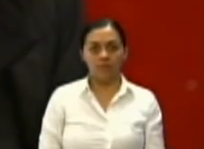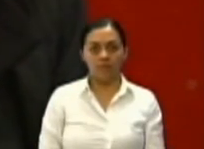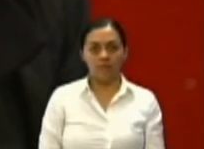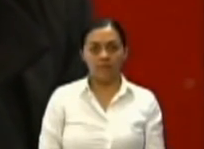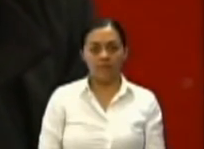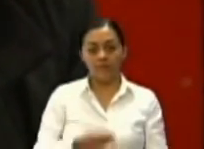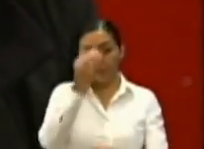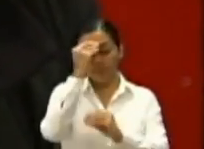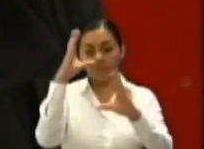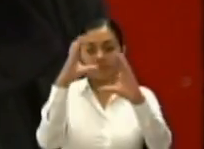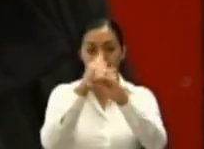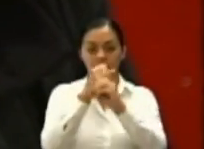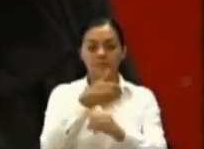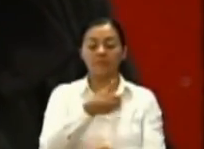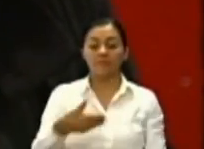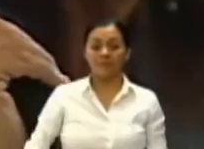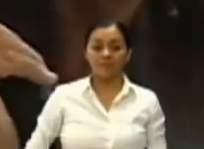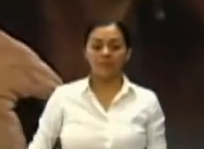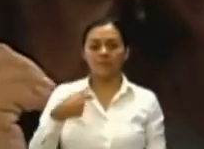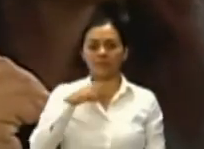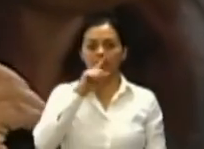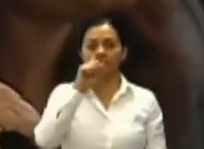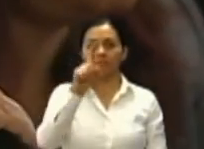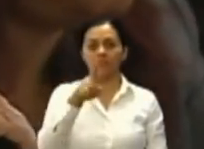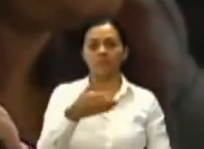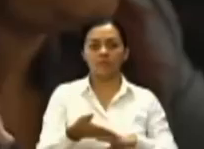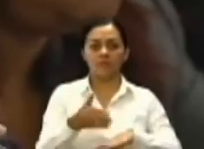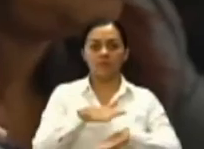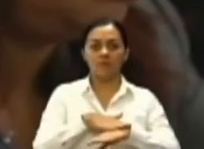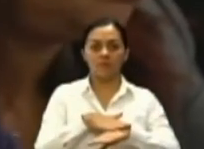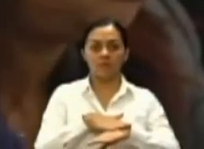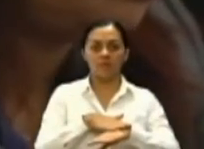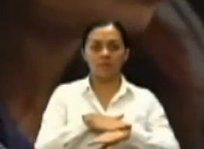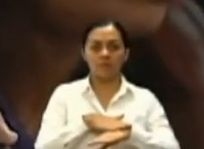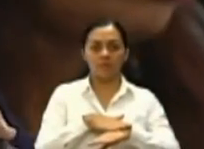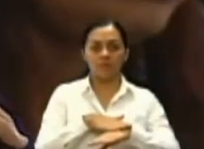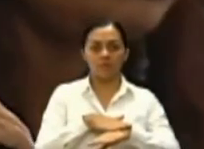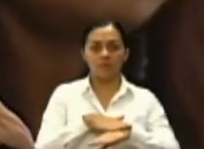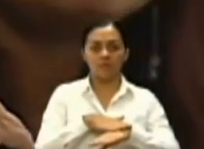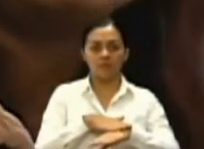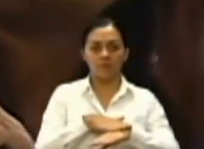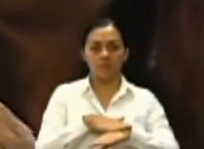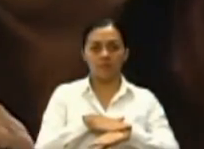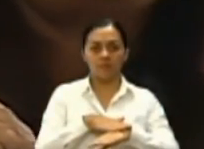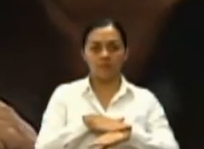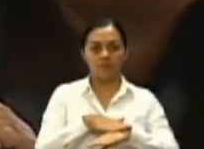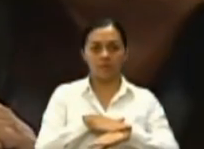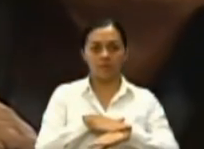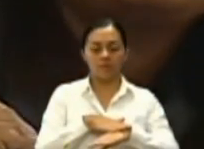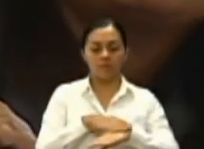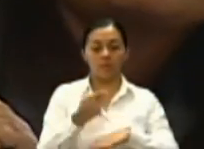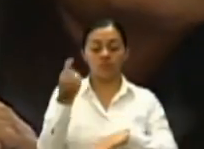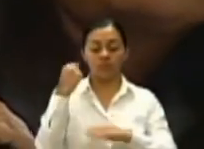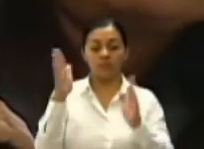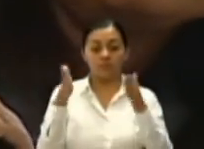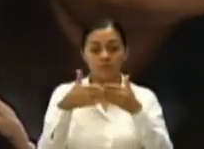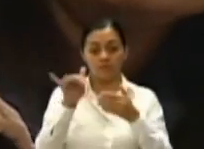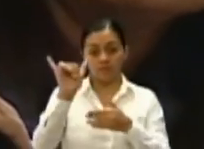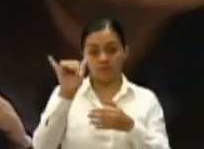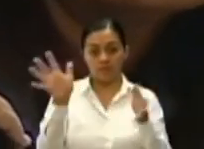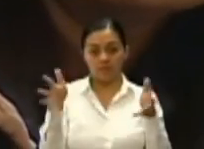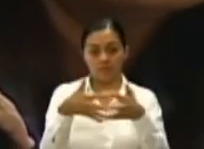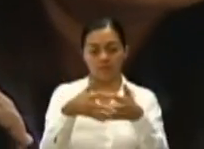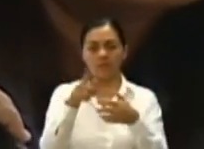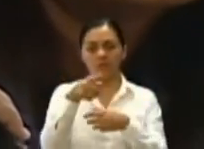noches señor presidente mi consulta es en torno a un pedido que hizo a partir del enlace sabatino yo quiero conocer